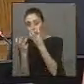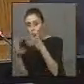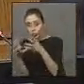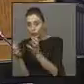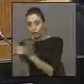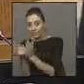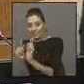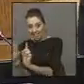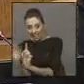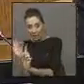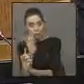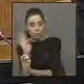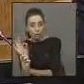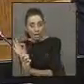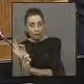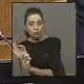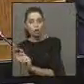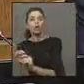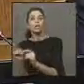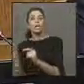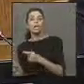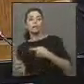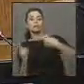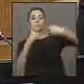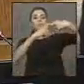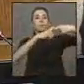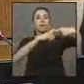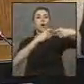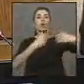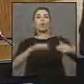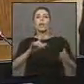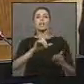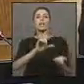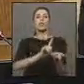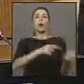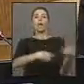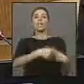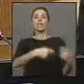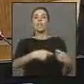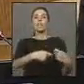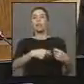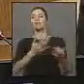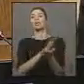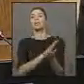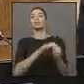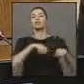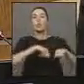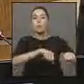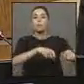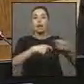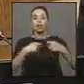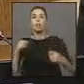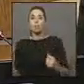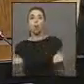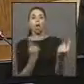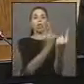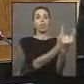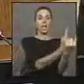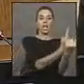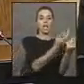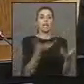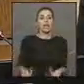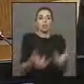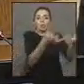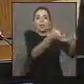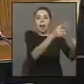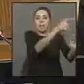puedan comercializar los productos orgánicos en cualquier punto de venta y no solamente directamente a los